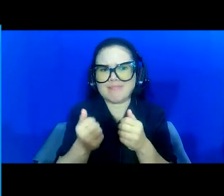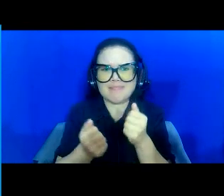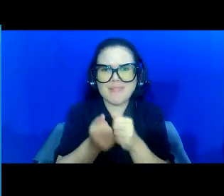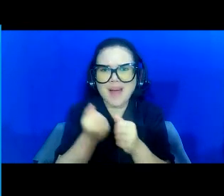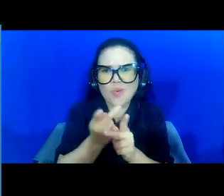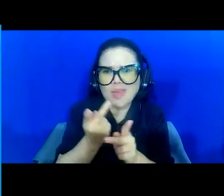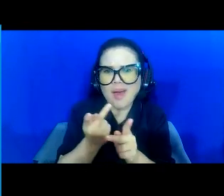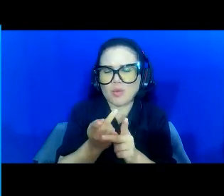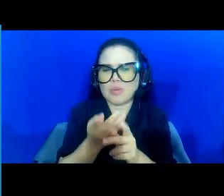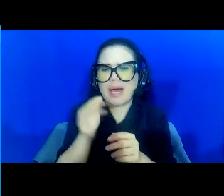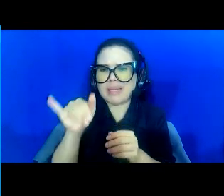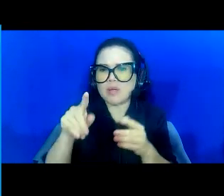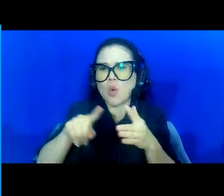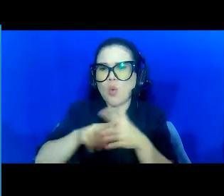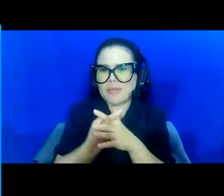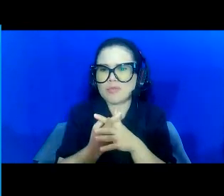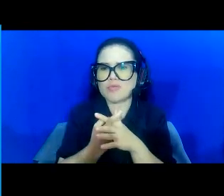comenzó